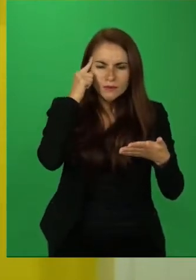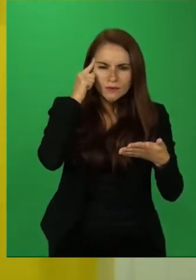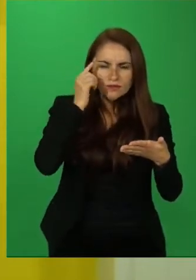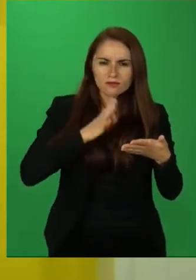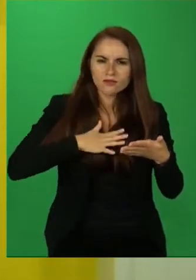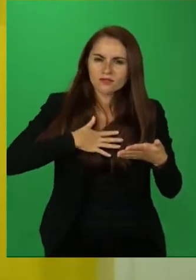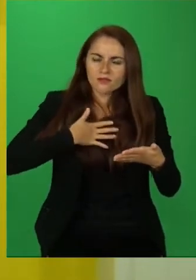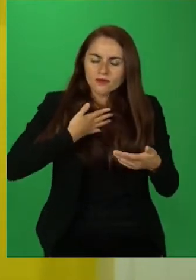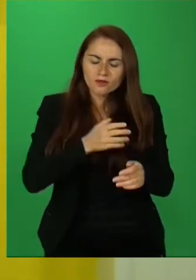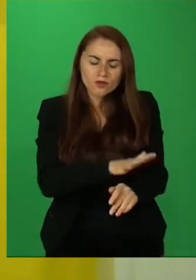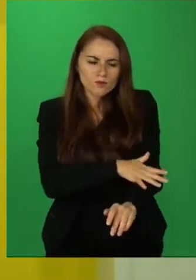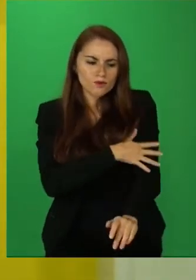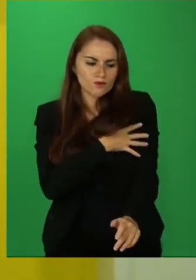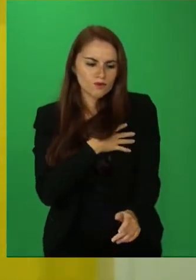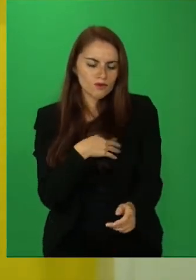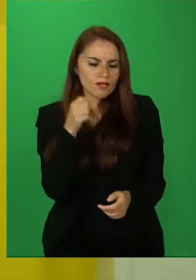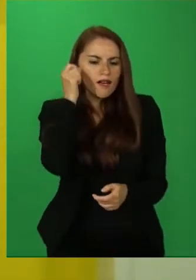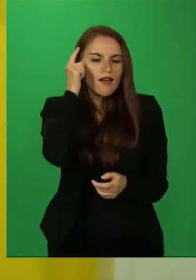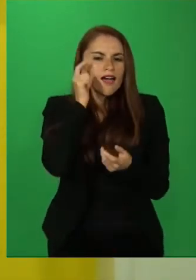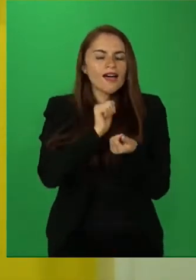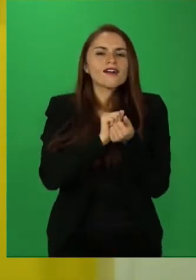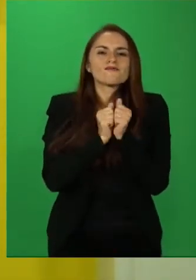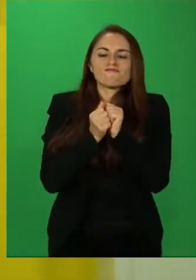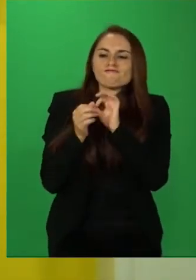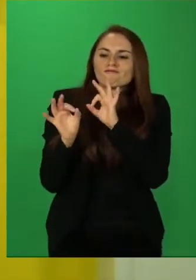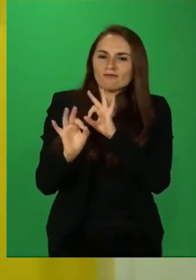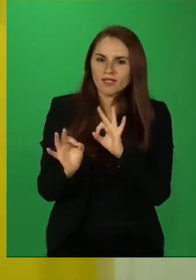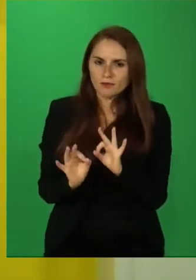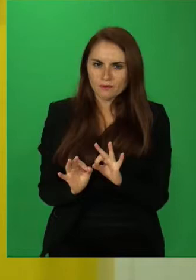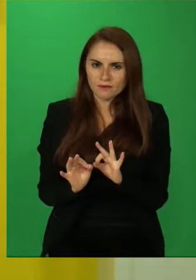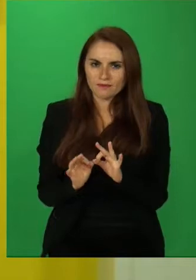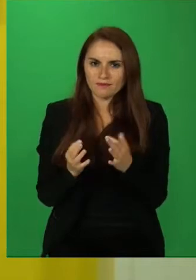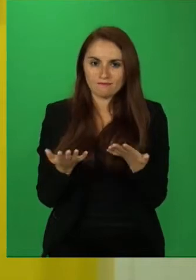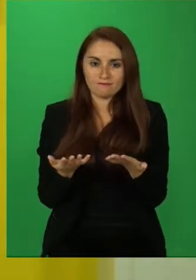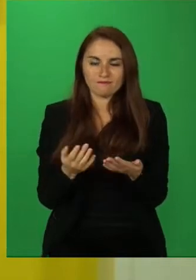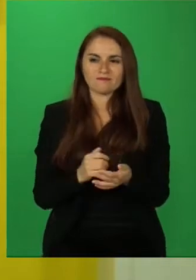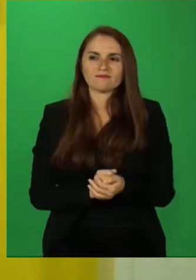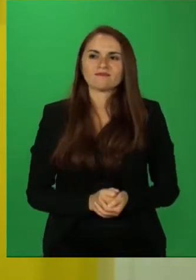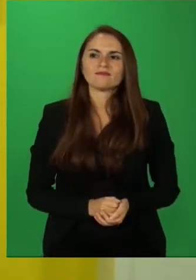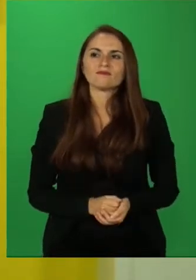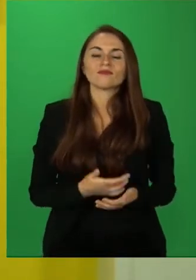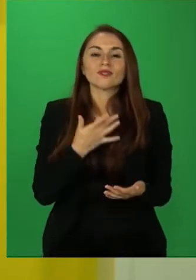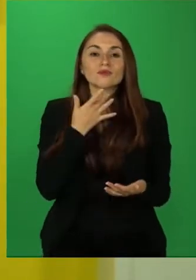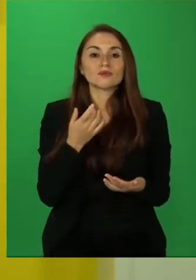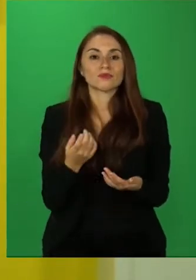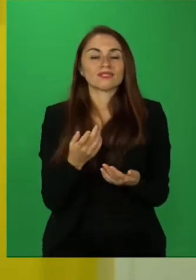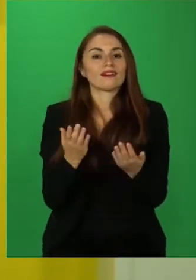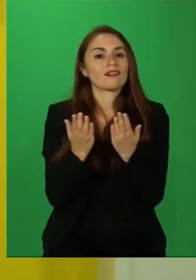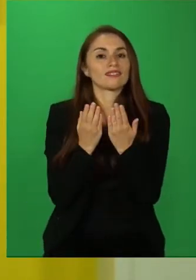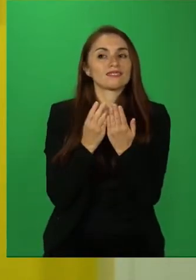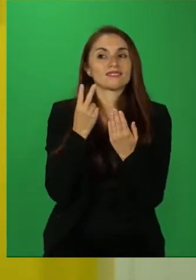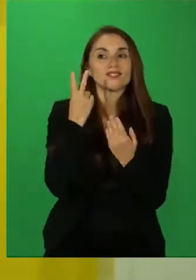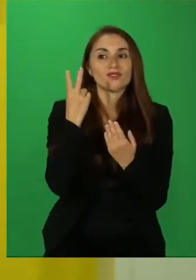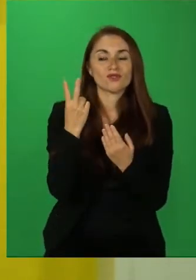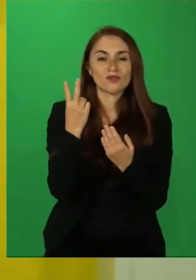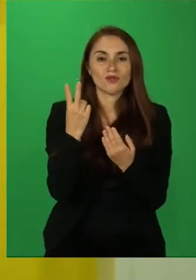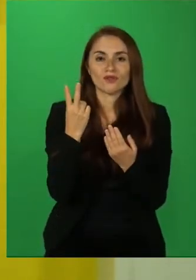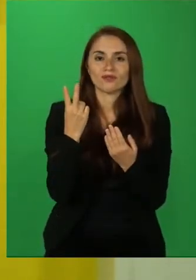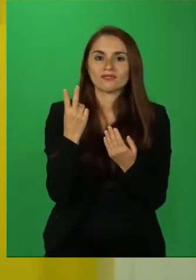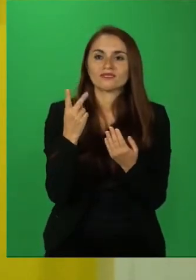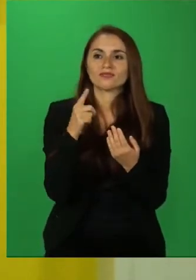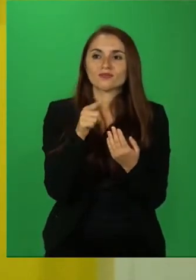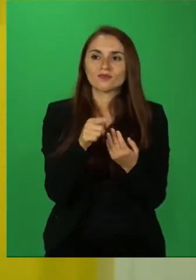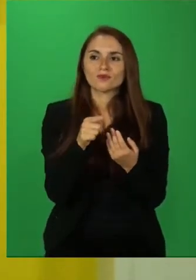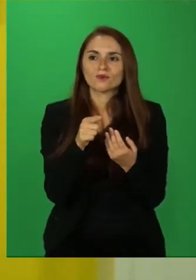y emociones que pudiste extraer con este método de análisis. Porque en la clase número 2 lo que